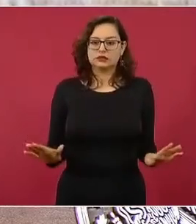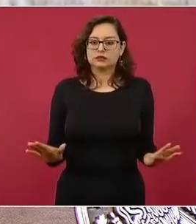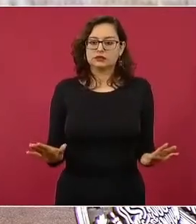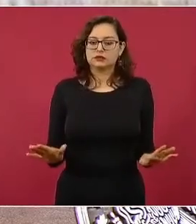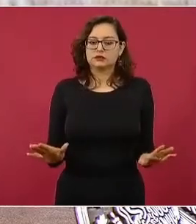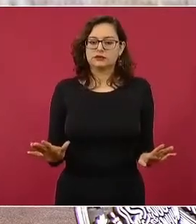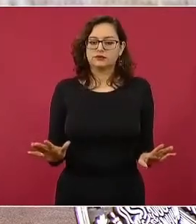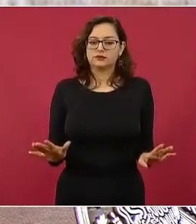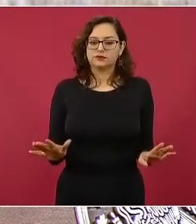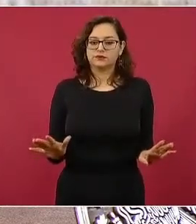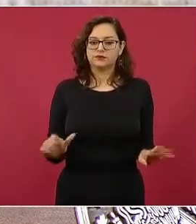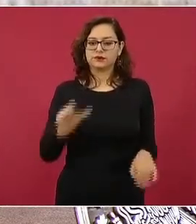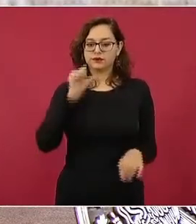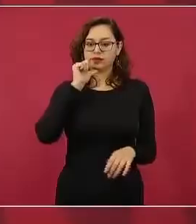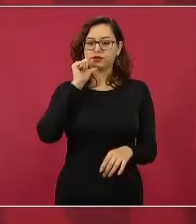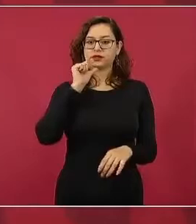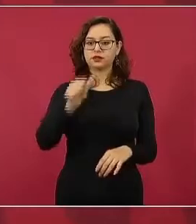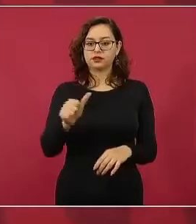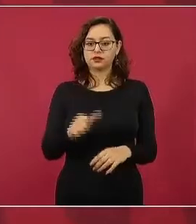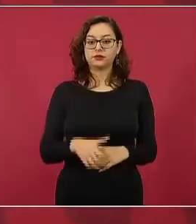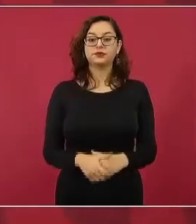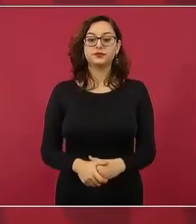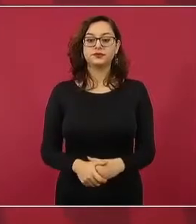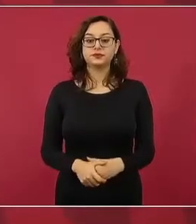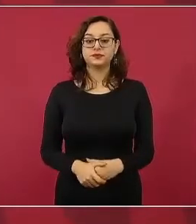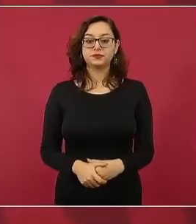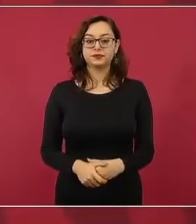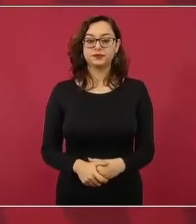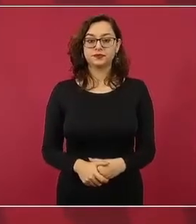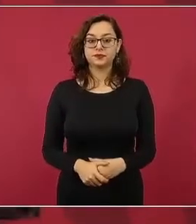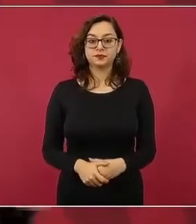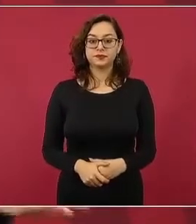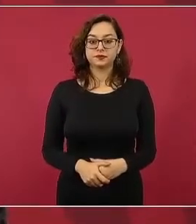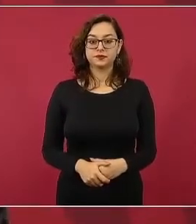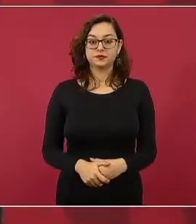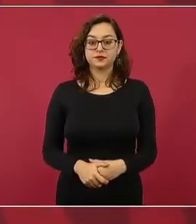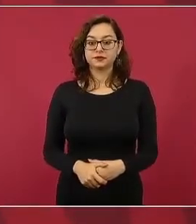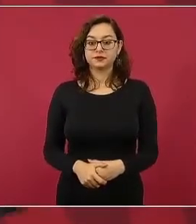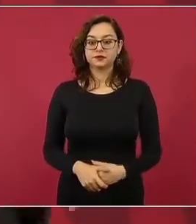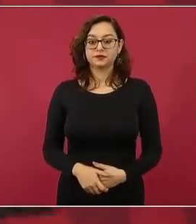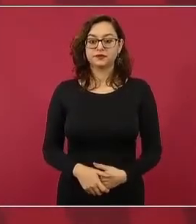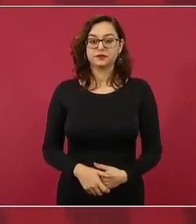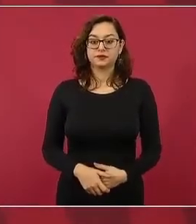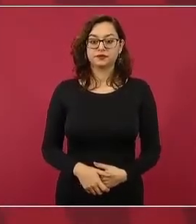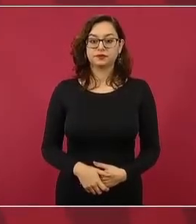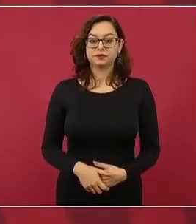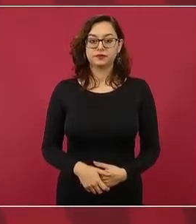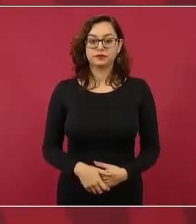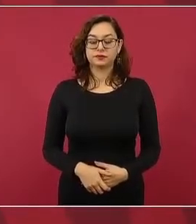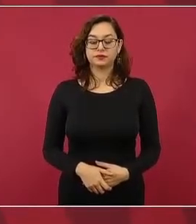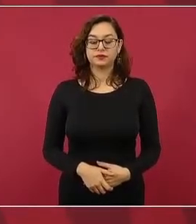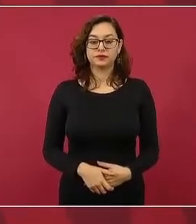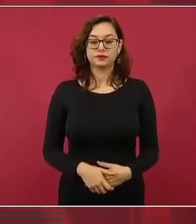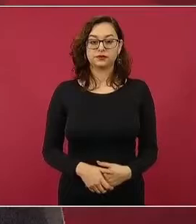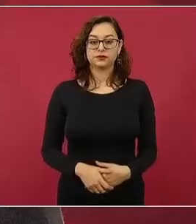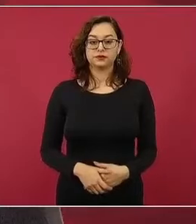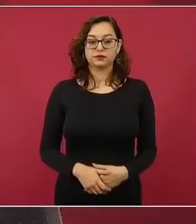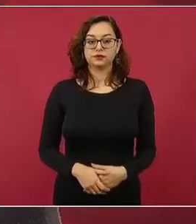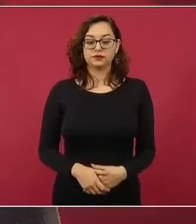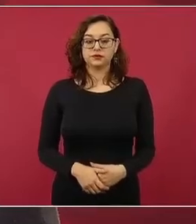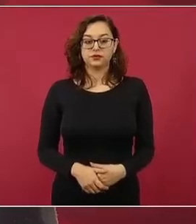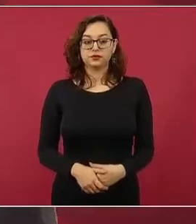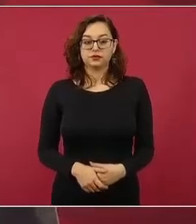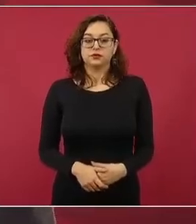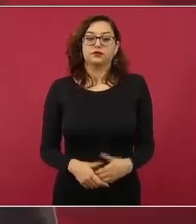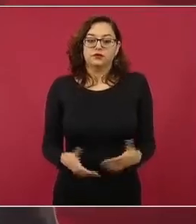de que no haya fraude, de que se respete el